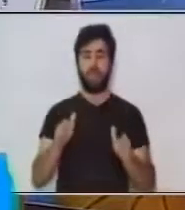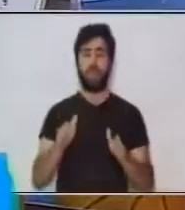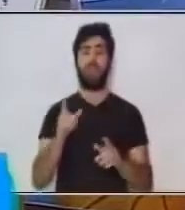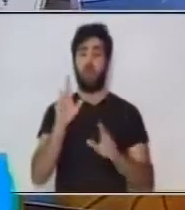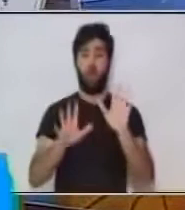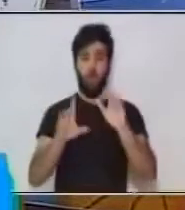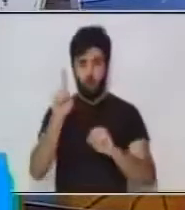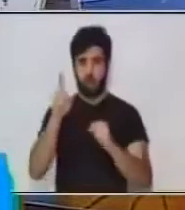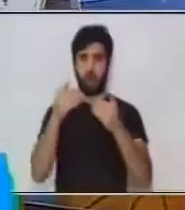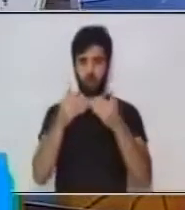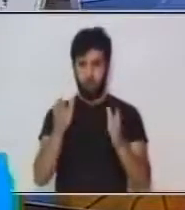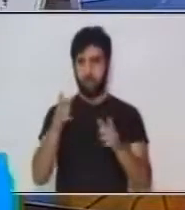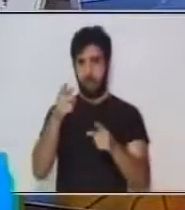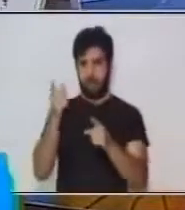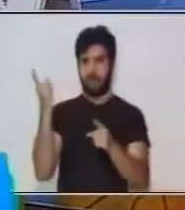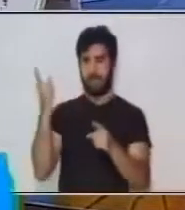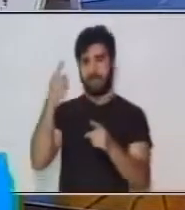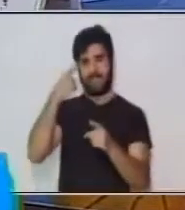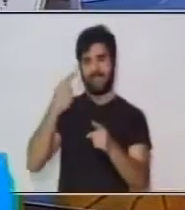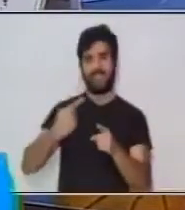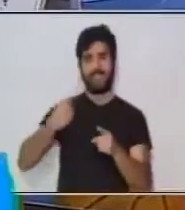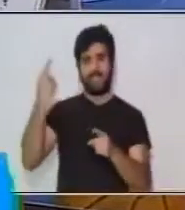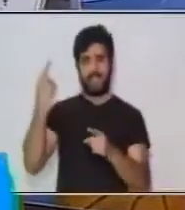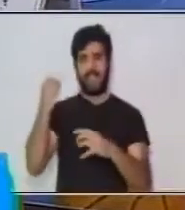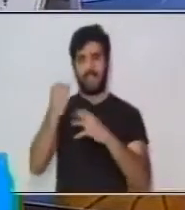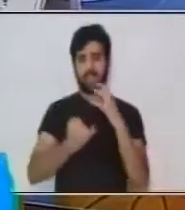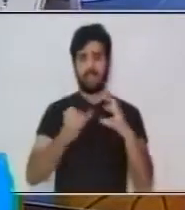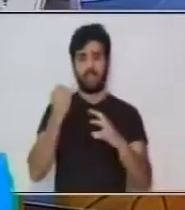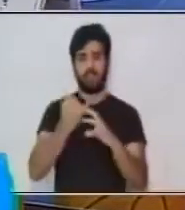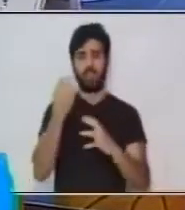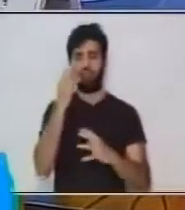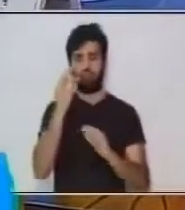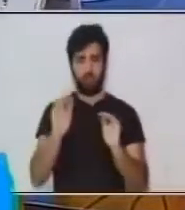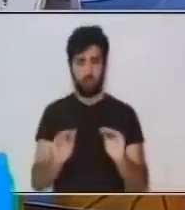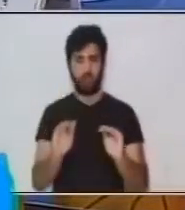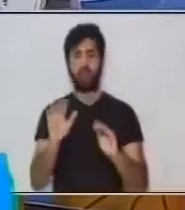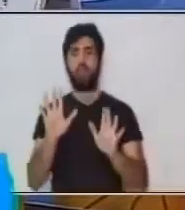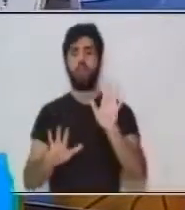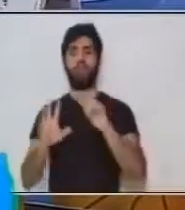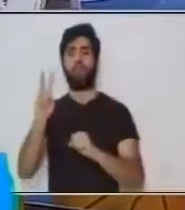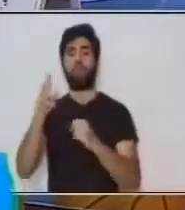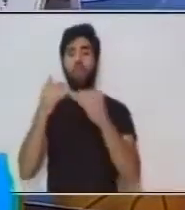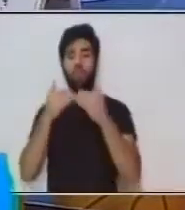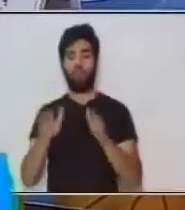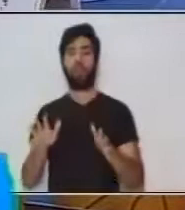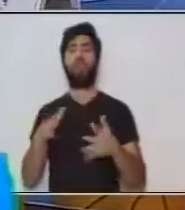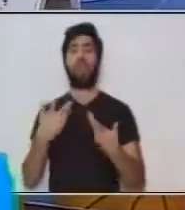octubre celebramos el Día Internacional de la Niña y el 12 de octubre el Día de